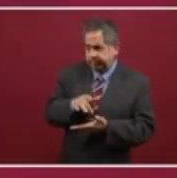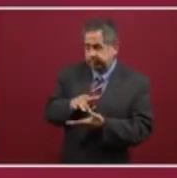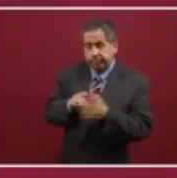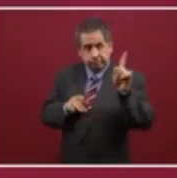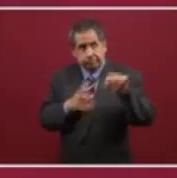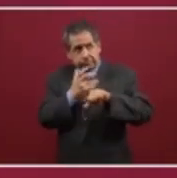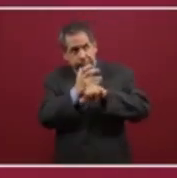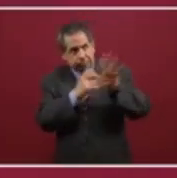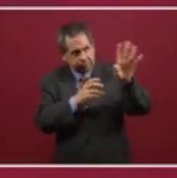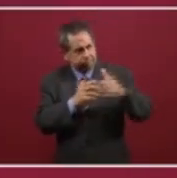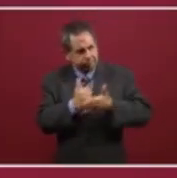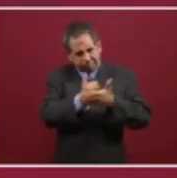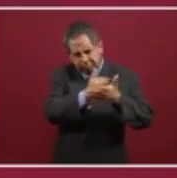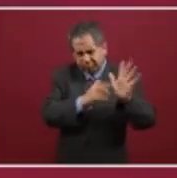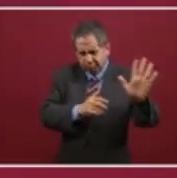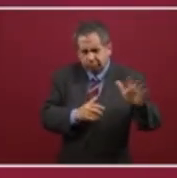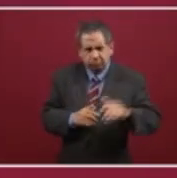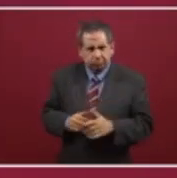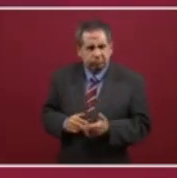Unidos,